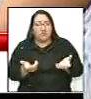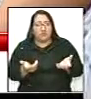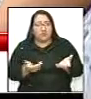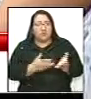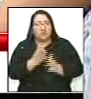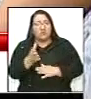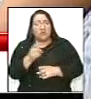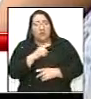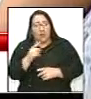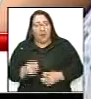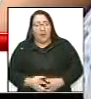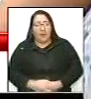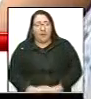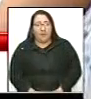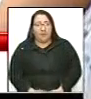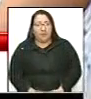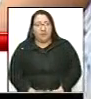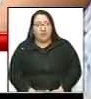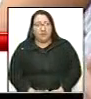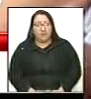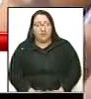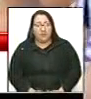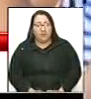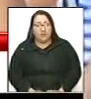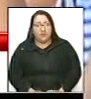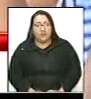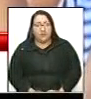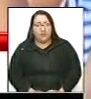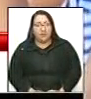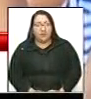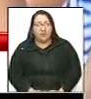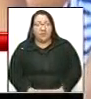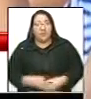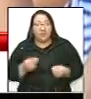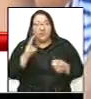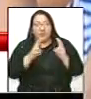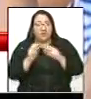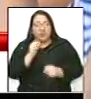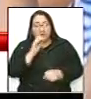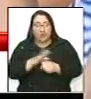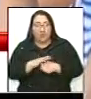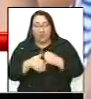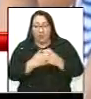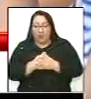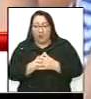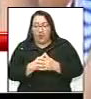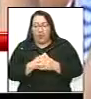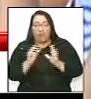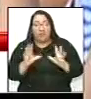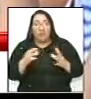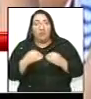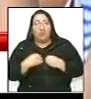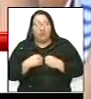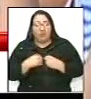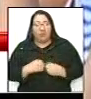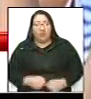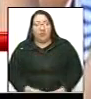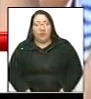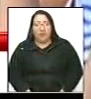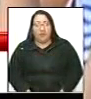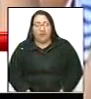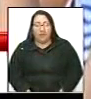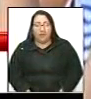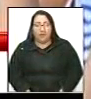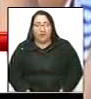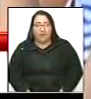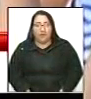la denuncia? Porque, ¿cómo se investigaría en este caso para cumplir el requisito de admisibilidad, ¿no? Lo que hay que